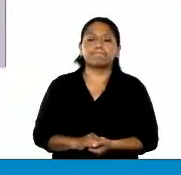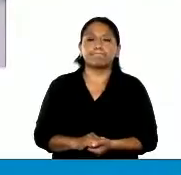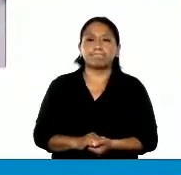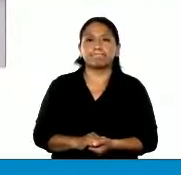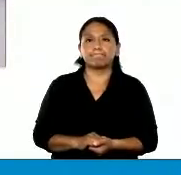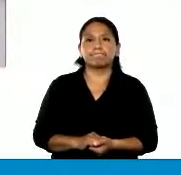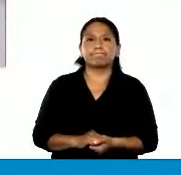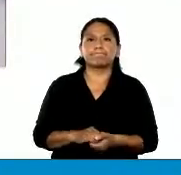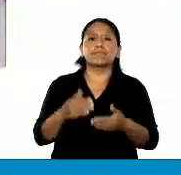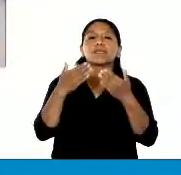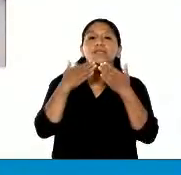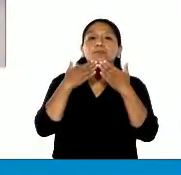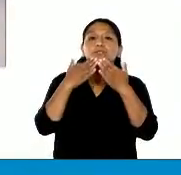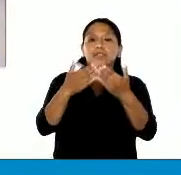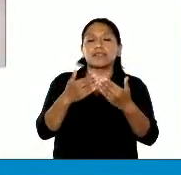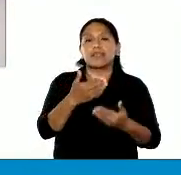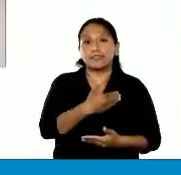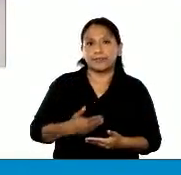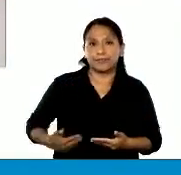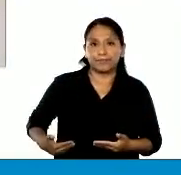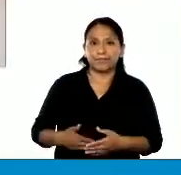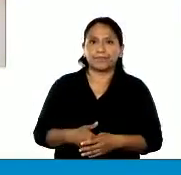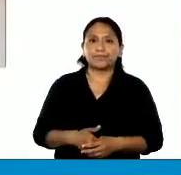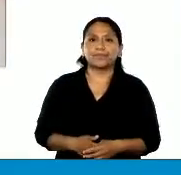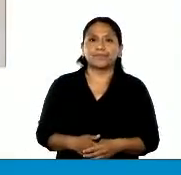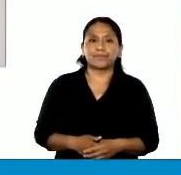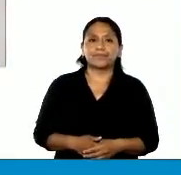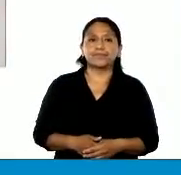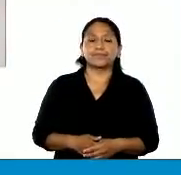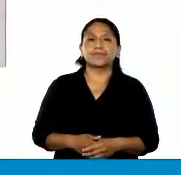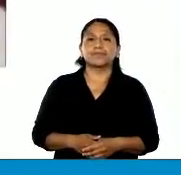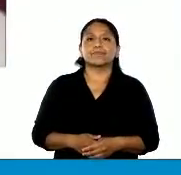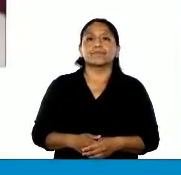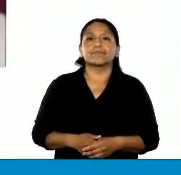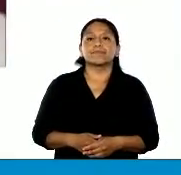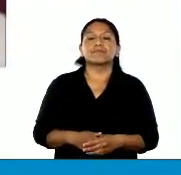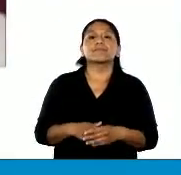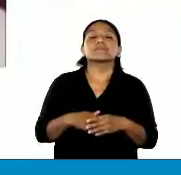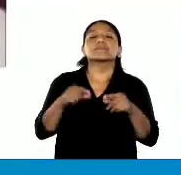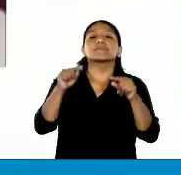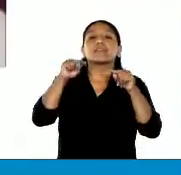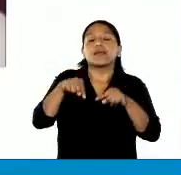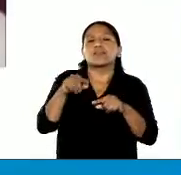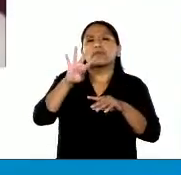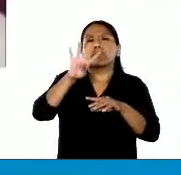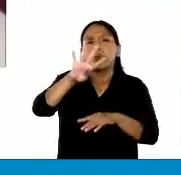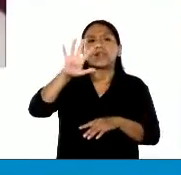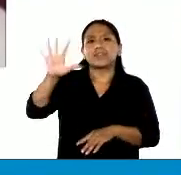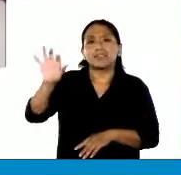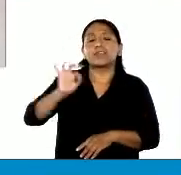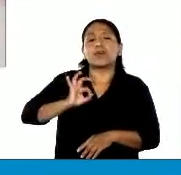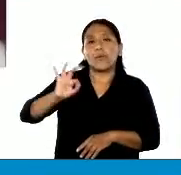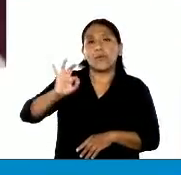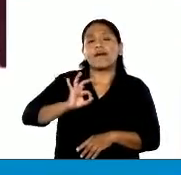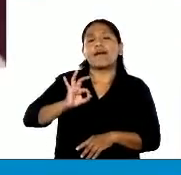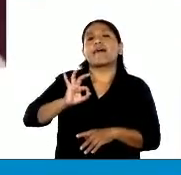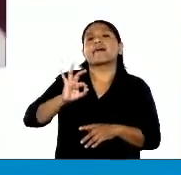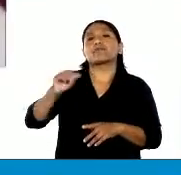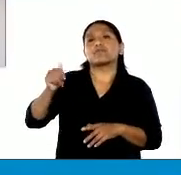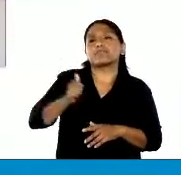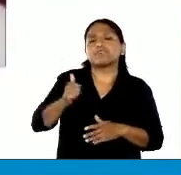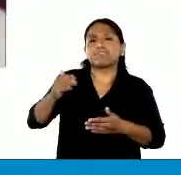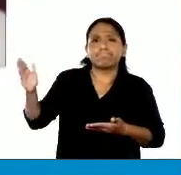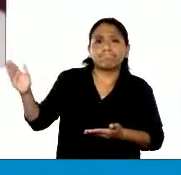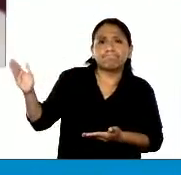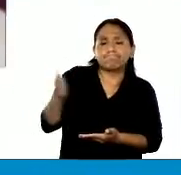Gracias, señor presidente. Como ya se dijo, ayer se cumplieron 45 años del golpe genocida cívico, militar